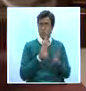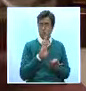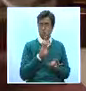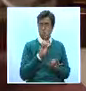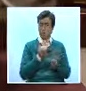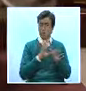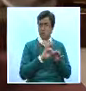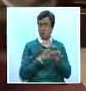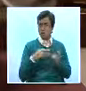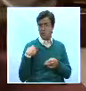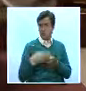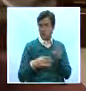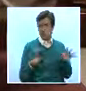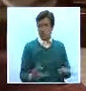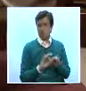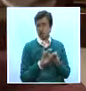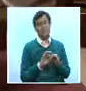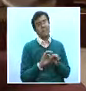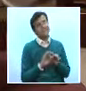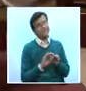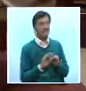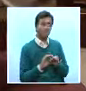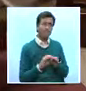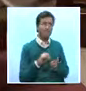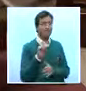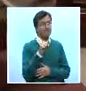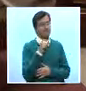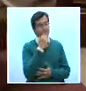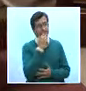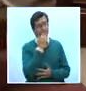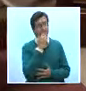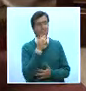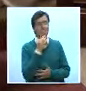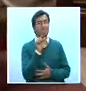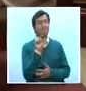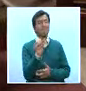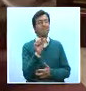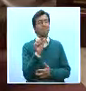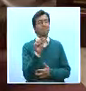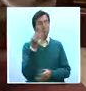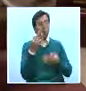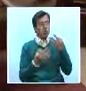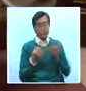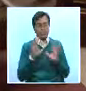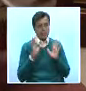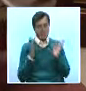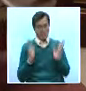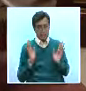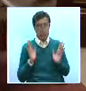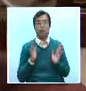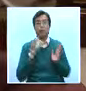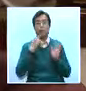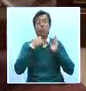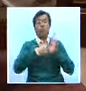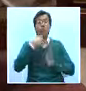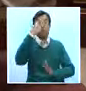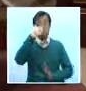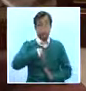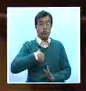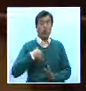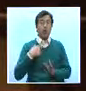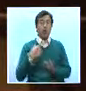¿Indirectamente o no? Sí, tal vez uno de los temas injustos del tema del impuesto a las herencias es que cuando uno va generando